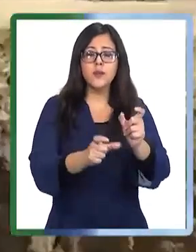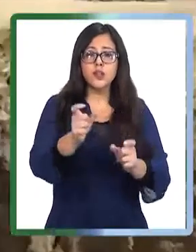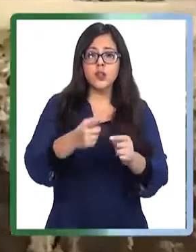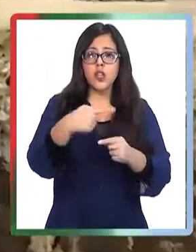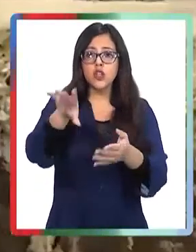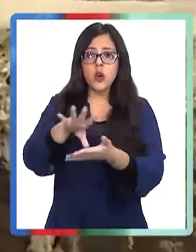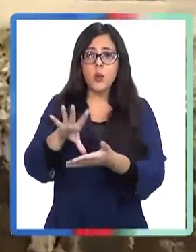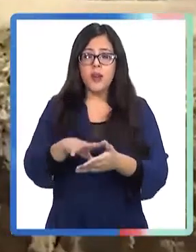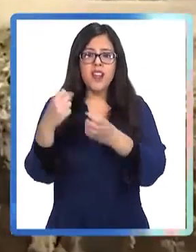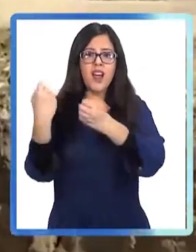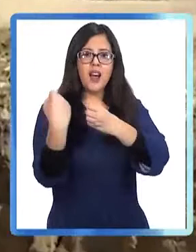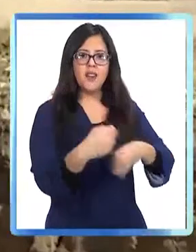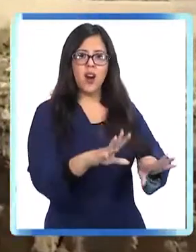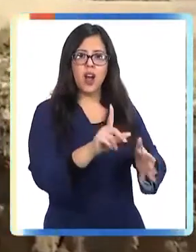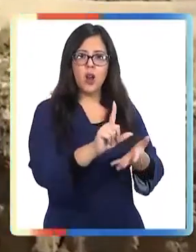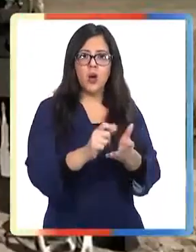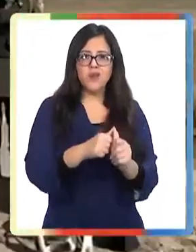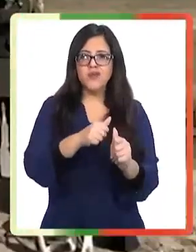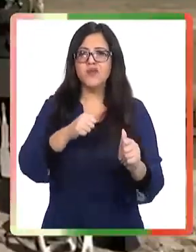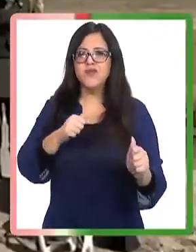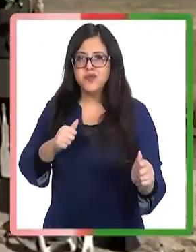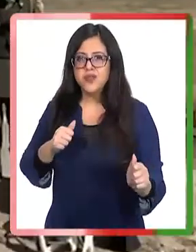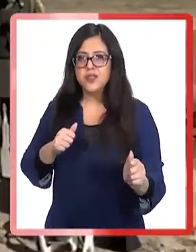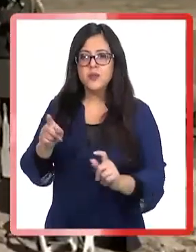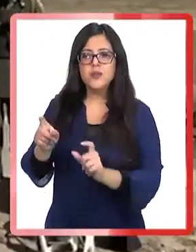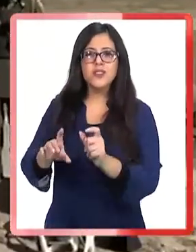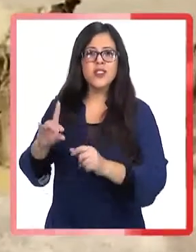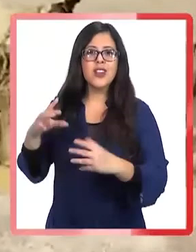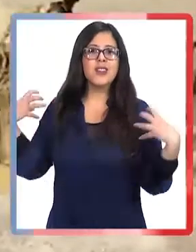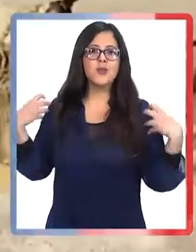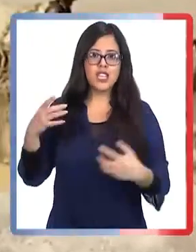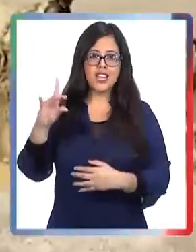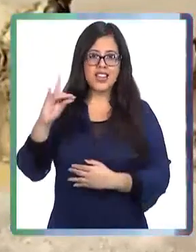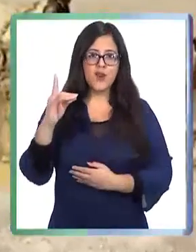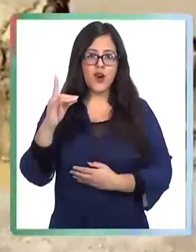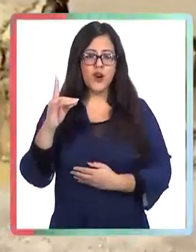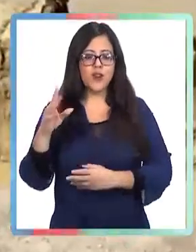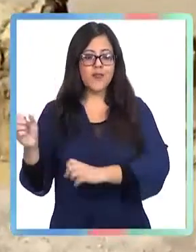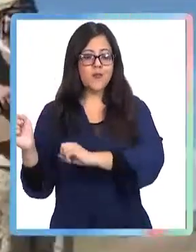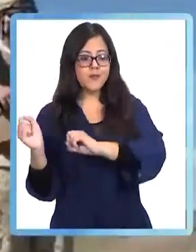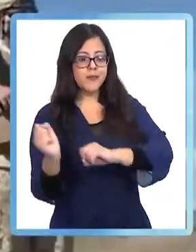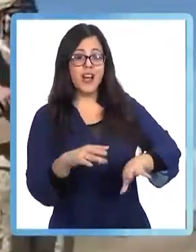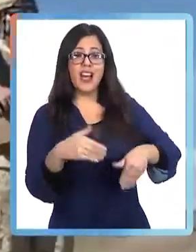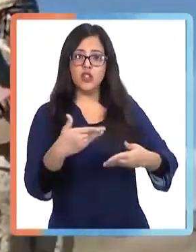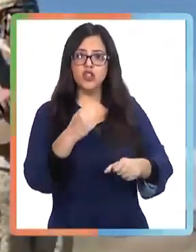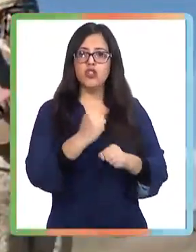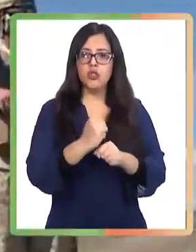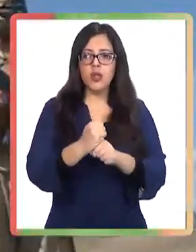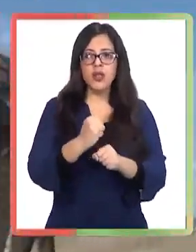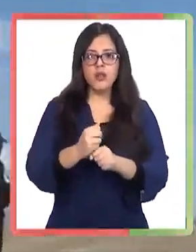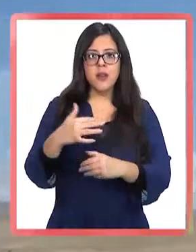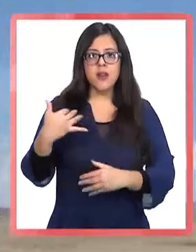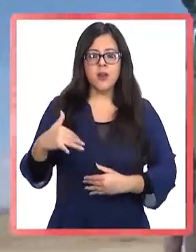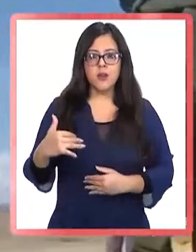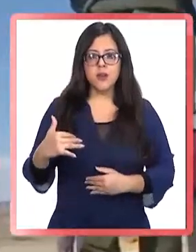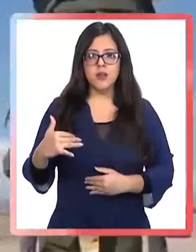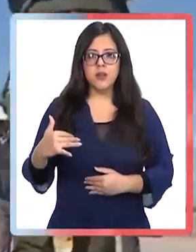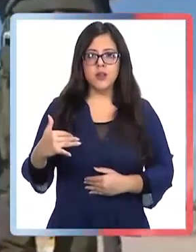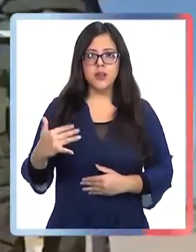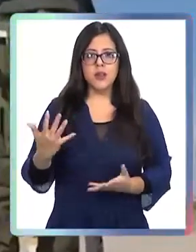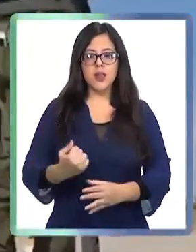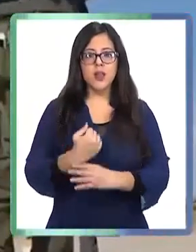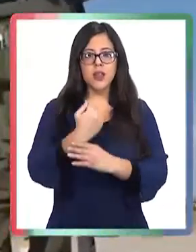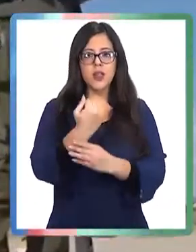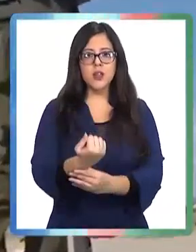de migrantes que son abandonados en sectores alejados por coyotes bolivianos, y en ese sentido ha hecho una labor muy